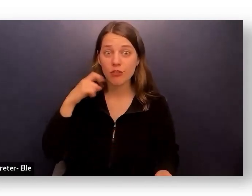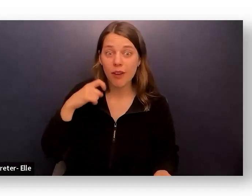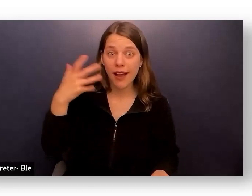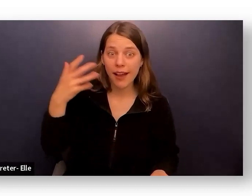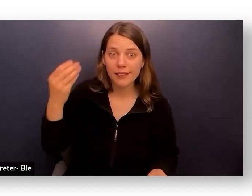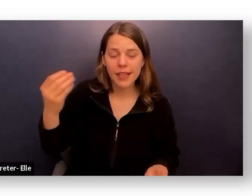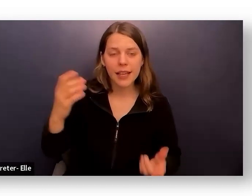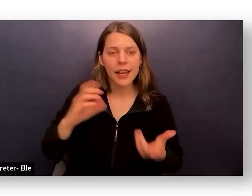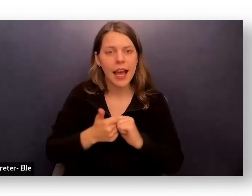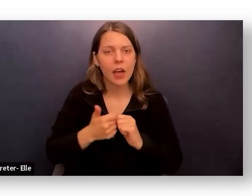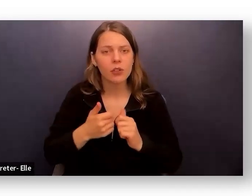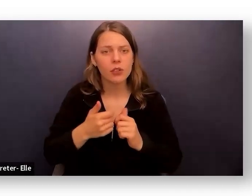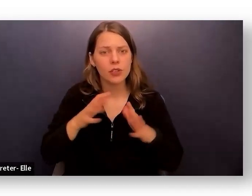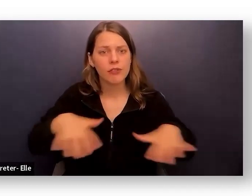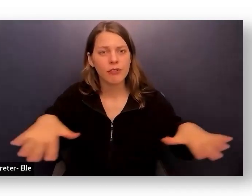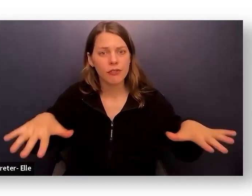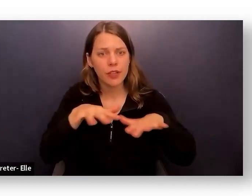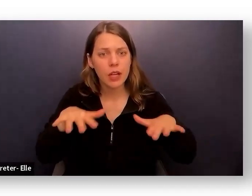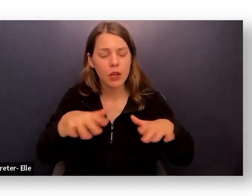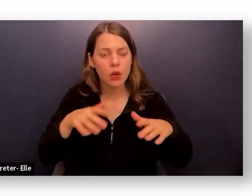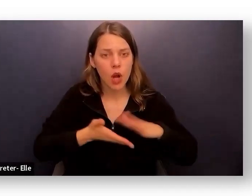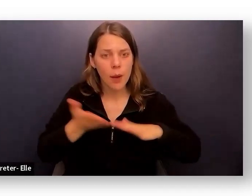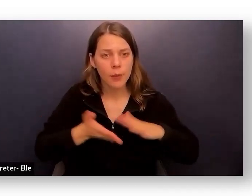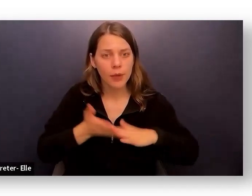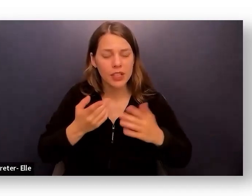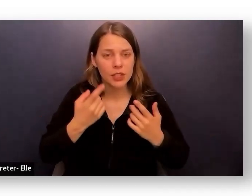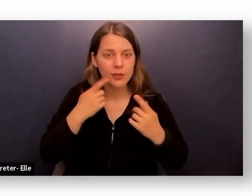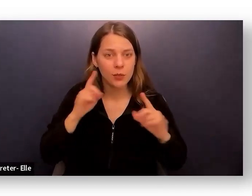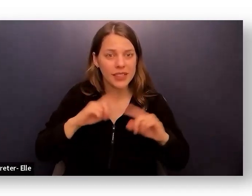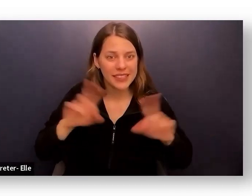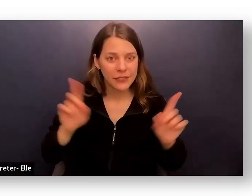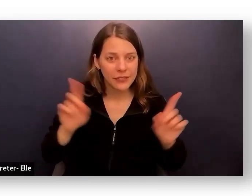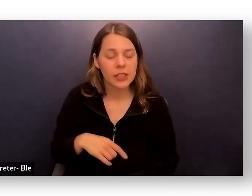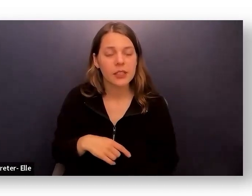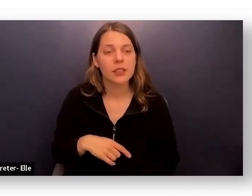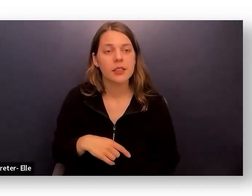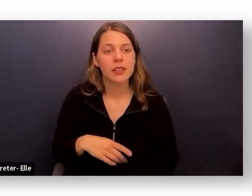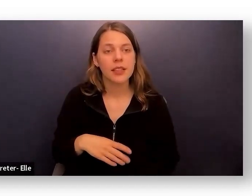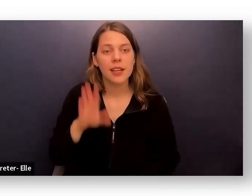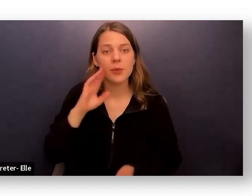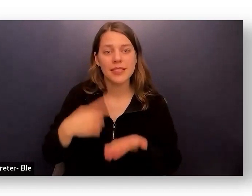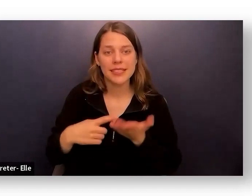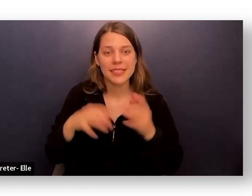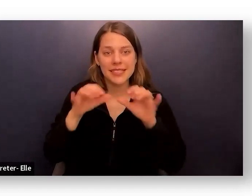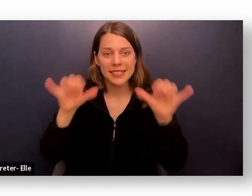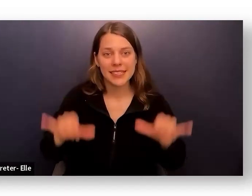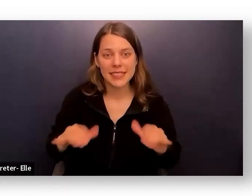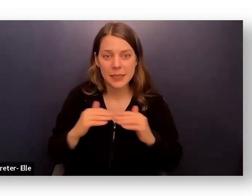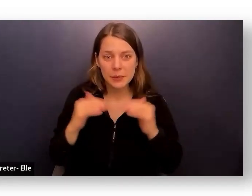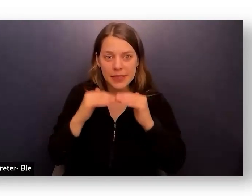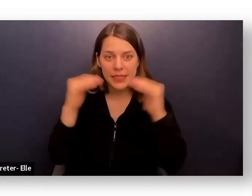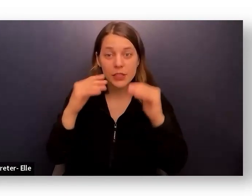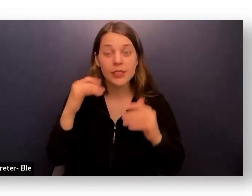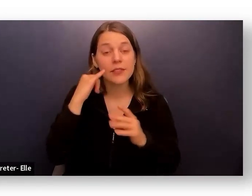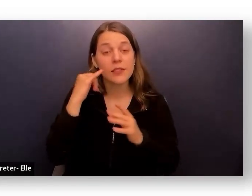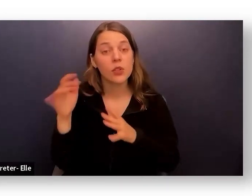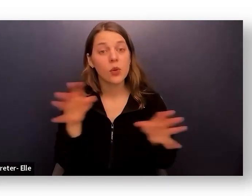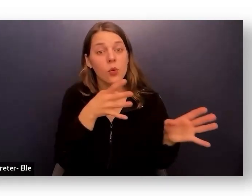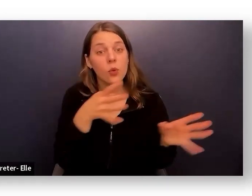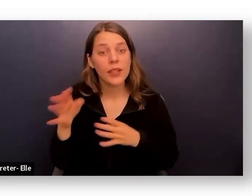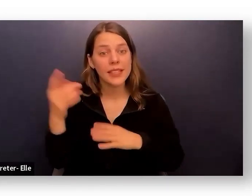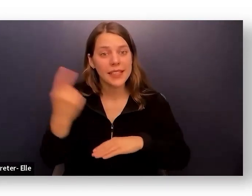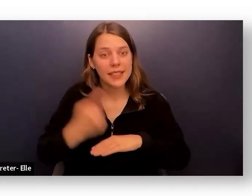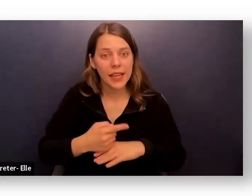con las prácticas operativas de protección. Entonces, si está seco afuera, es que se hacen las cosas diferentes. Y luego también